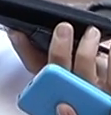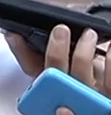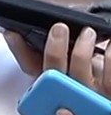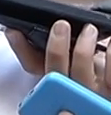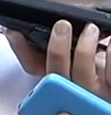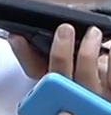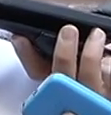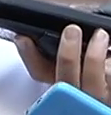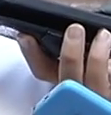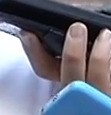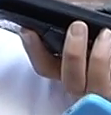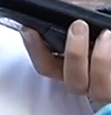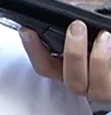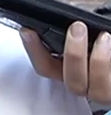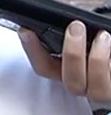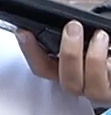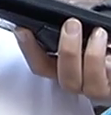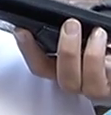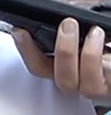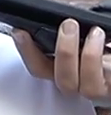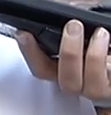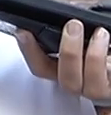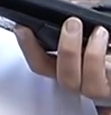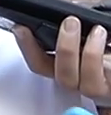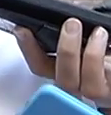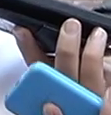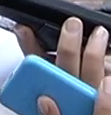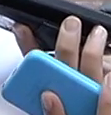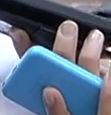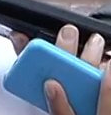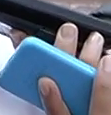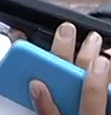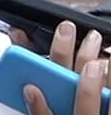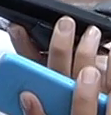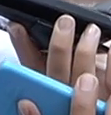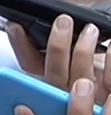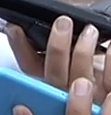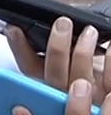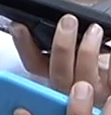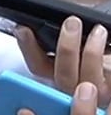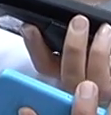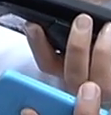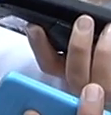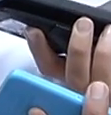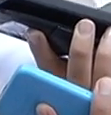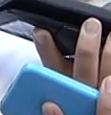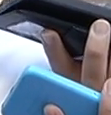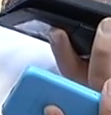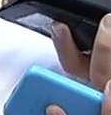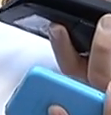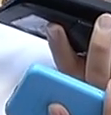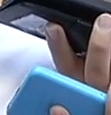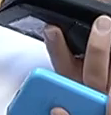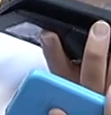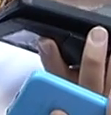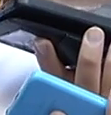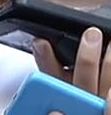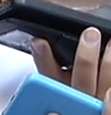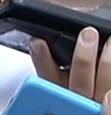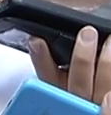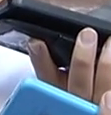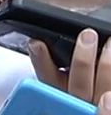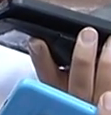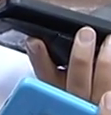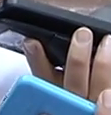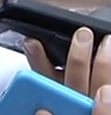construida hecho en esos temas son los que nos permite decir que méxico está avanzando y que coahuila le siguen esperando